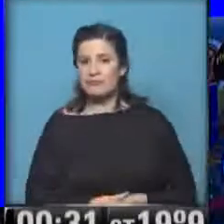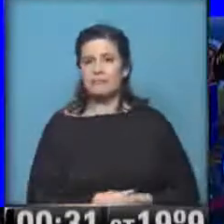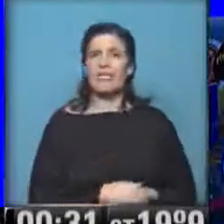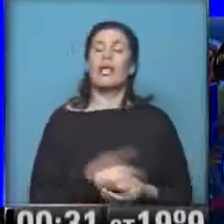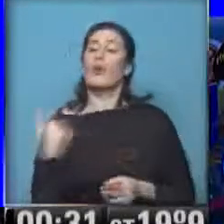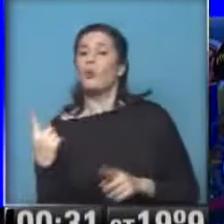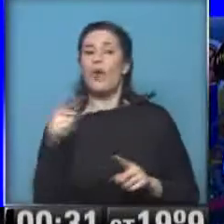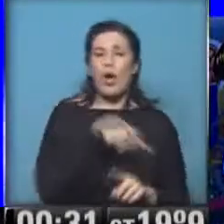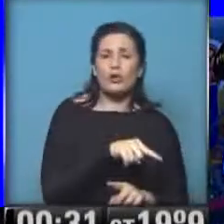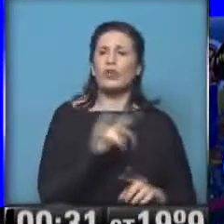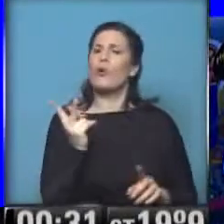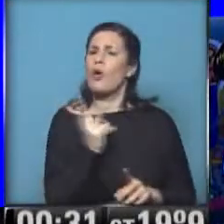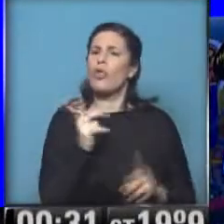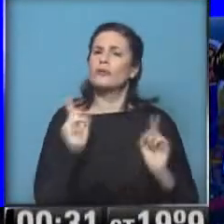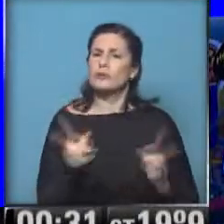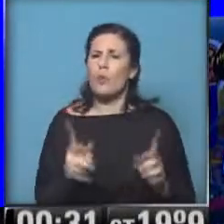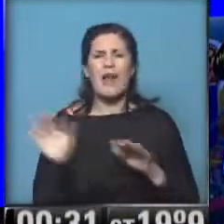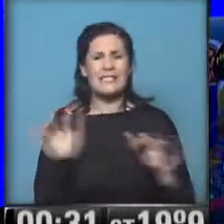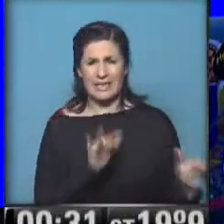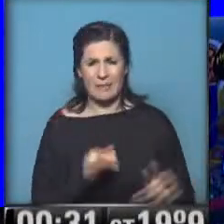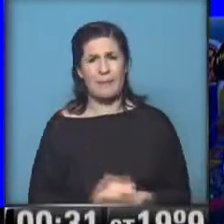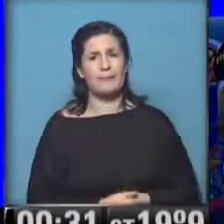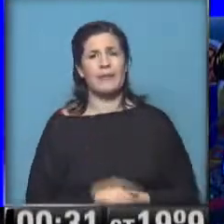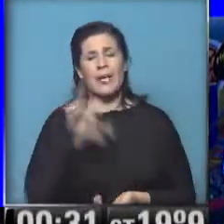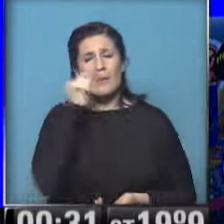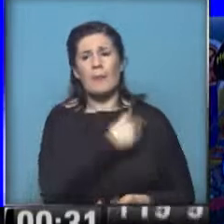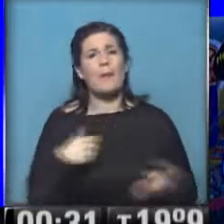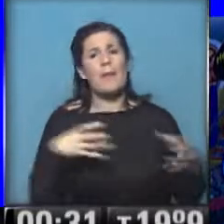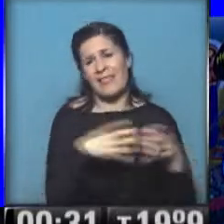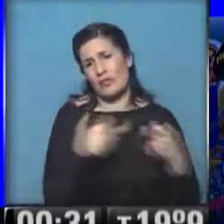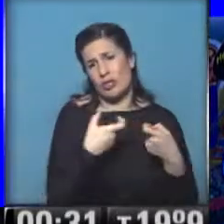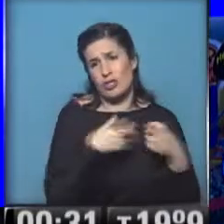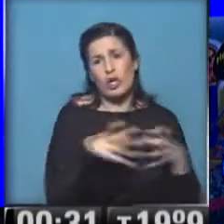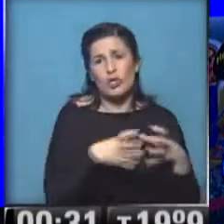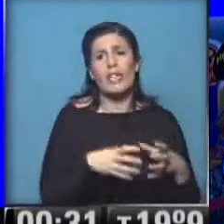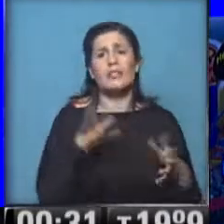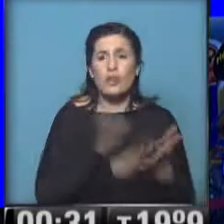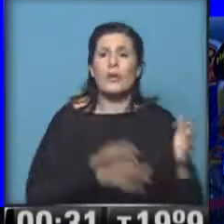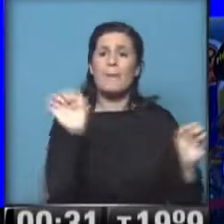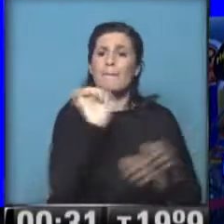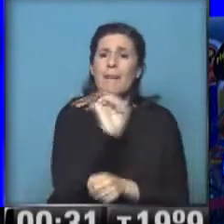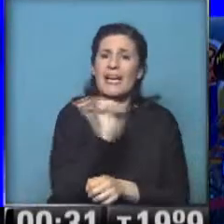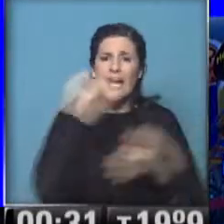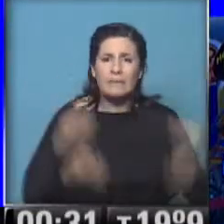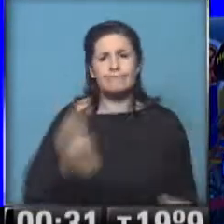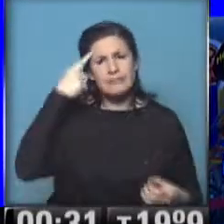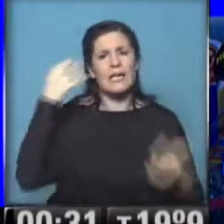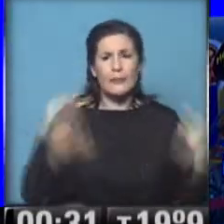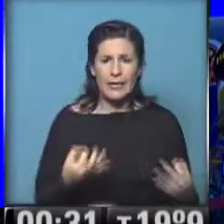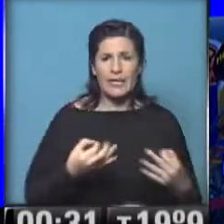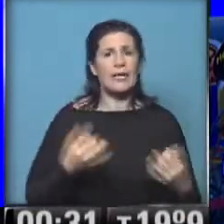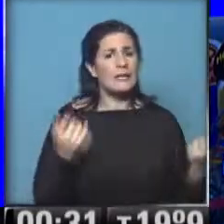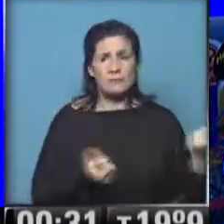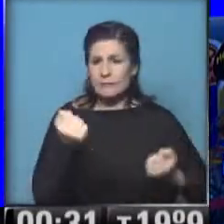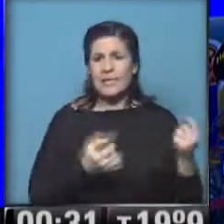una a la otra, porque la causa de los padres de Conduciendo a Conciencia fue siempre valorada y apoyada de manera...